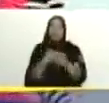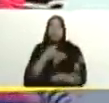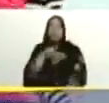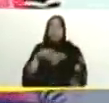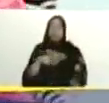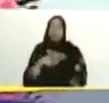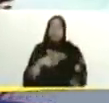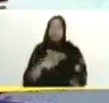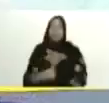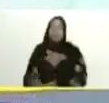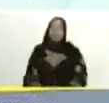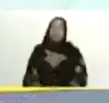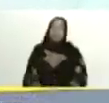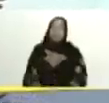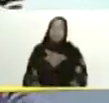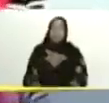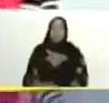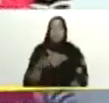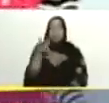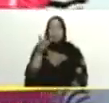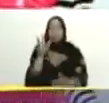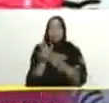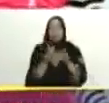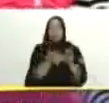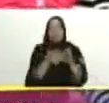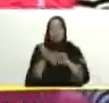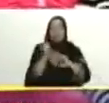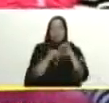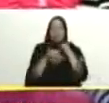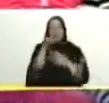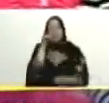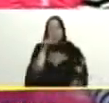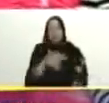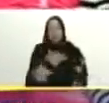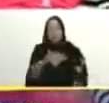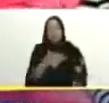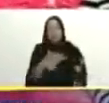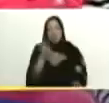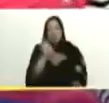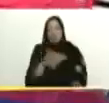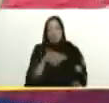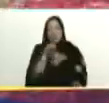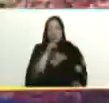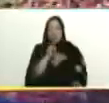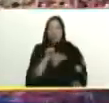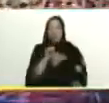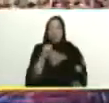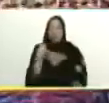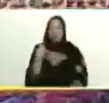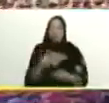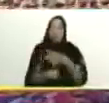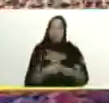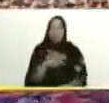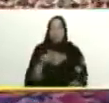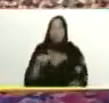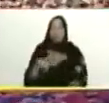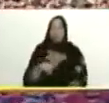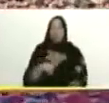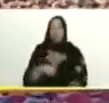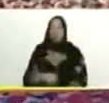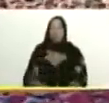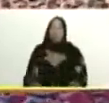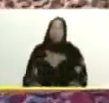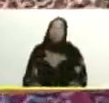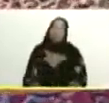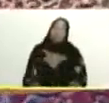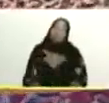del milagro de un 13 de abril contra un golpe de Estado golpista oligárquico, Yo